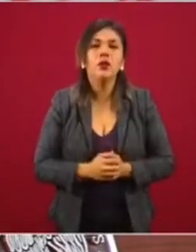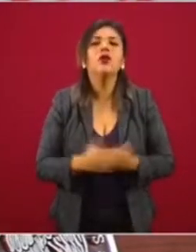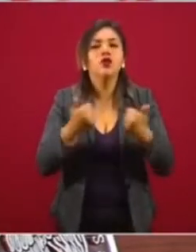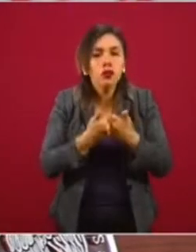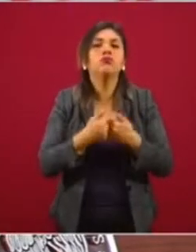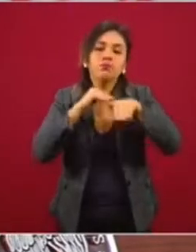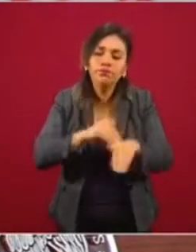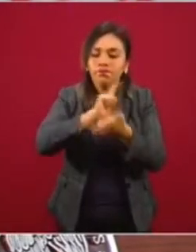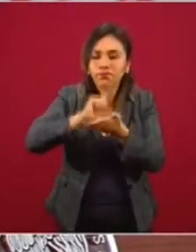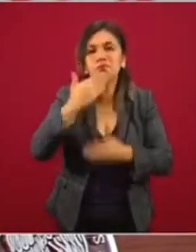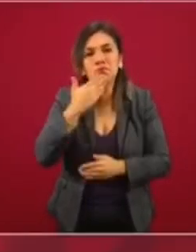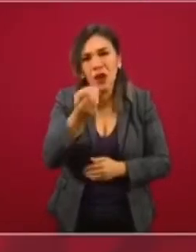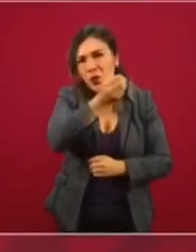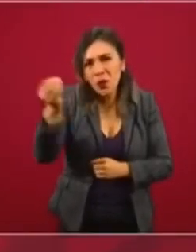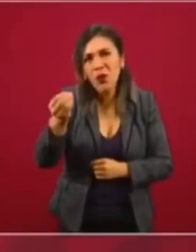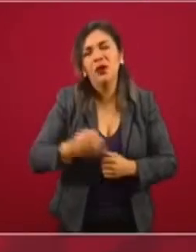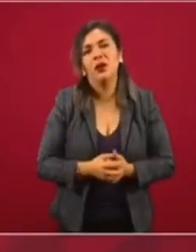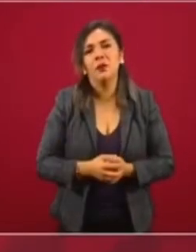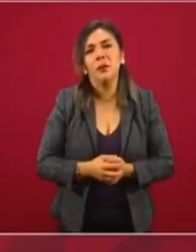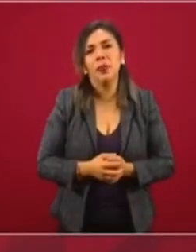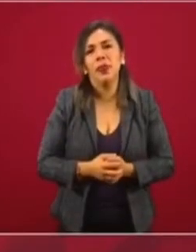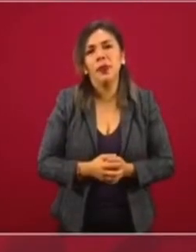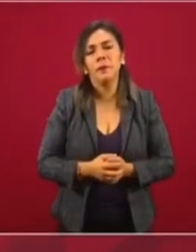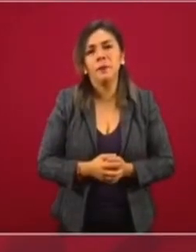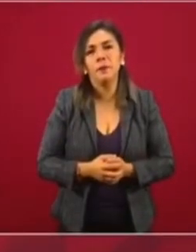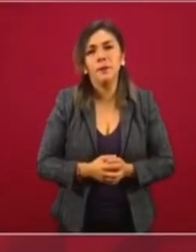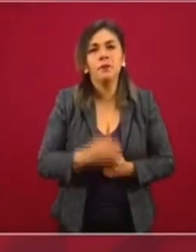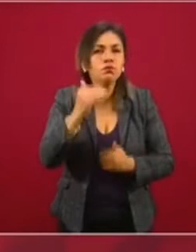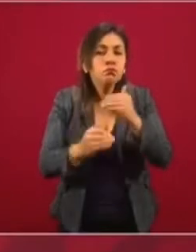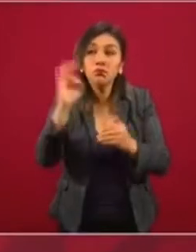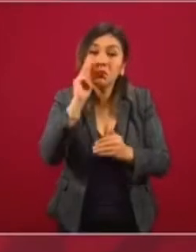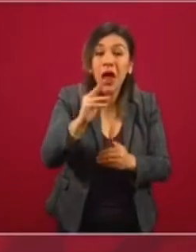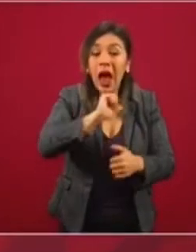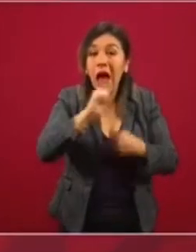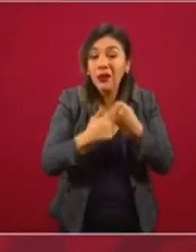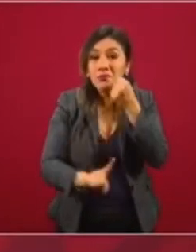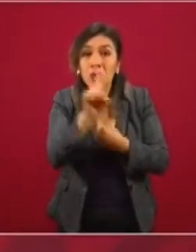medidas sanitarias, avanzando, y si se nos presentan problemas,